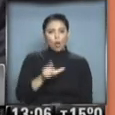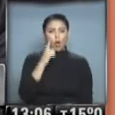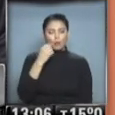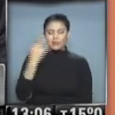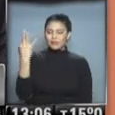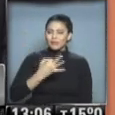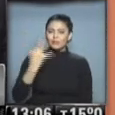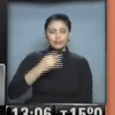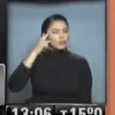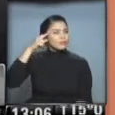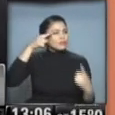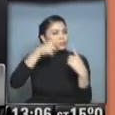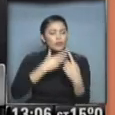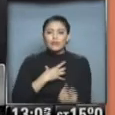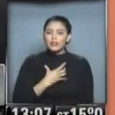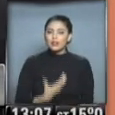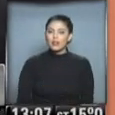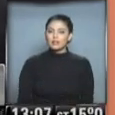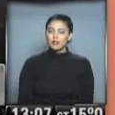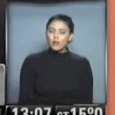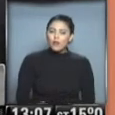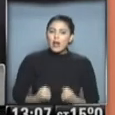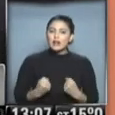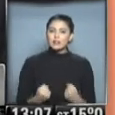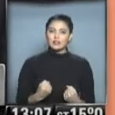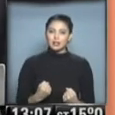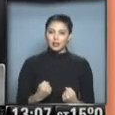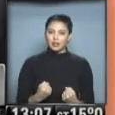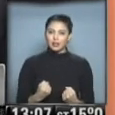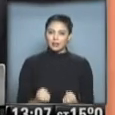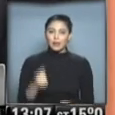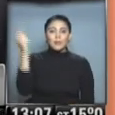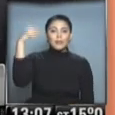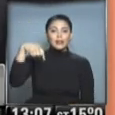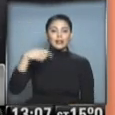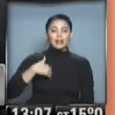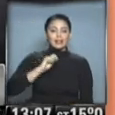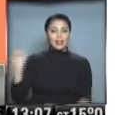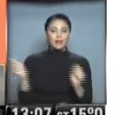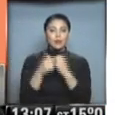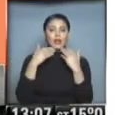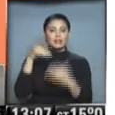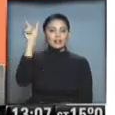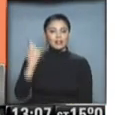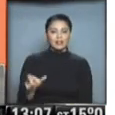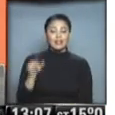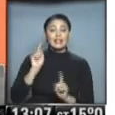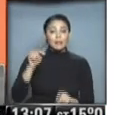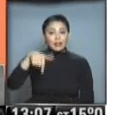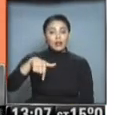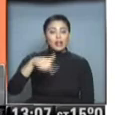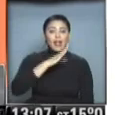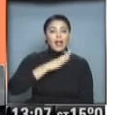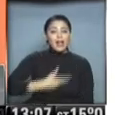convicciones con gran con tanta fuerza vino a transformar la argentina lo mismo sigue haciendo cristina